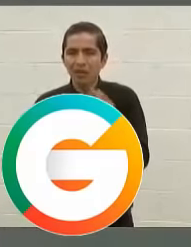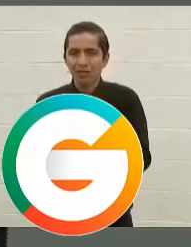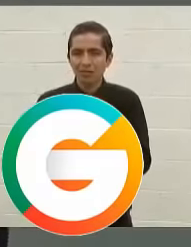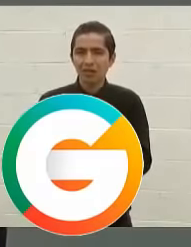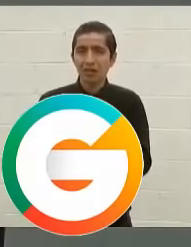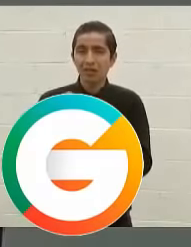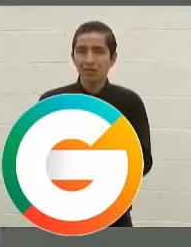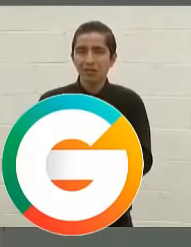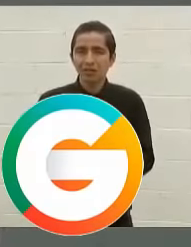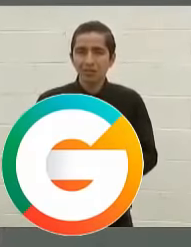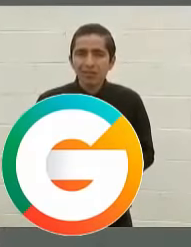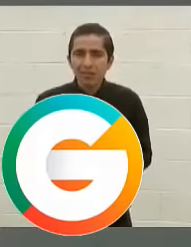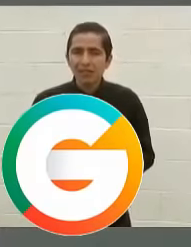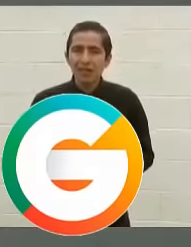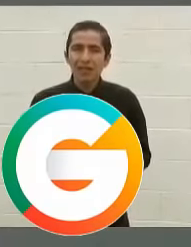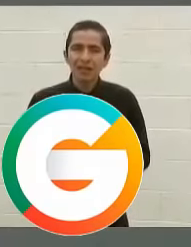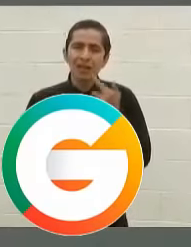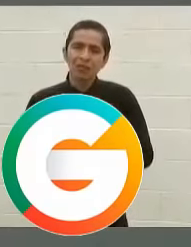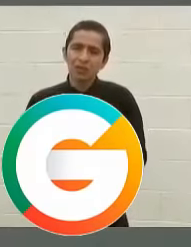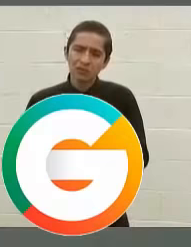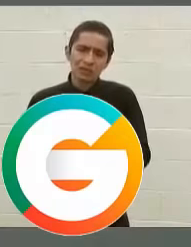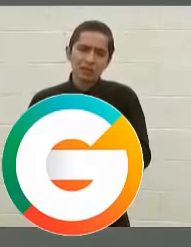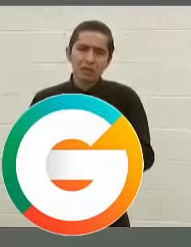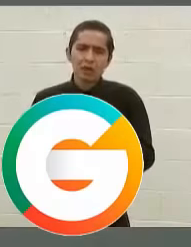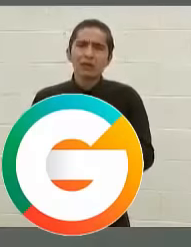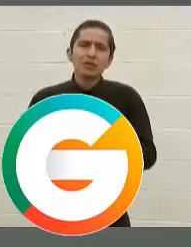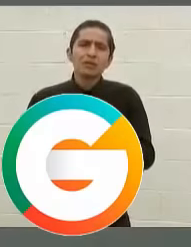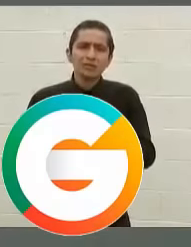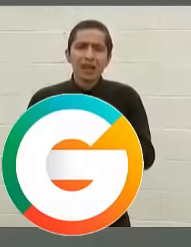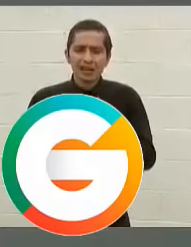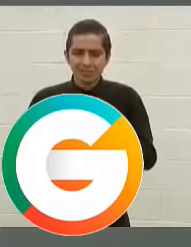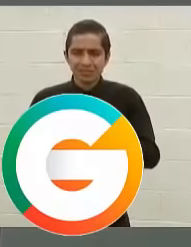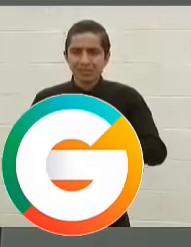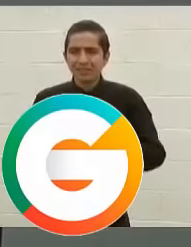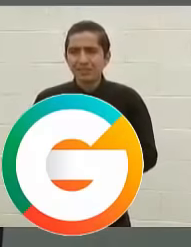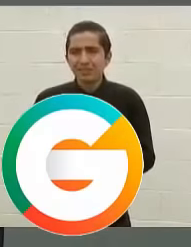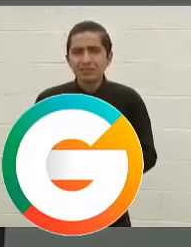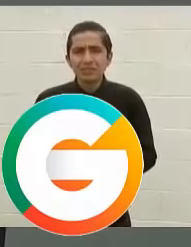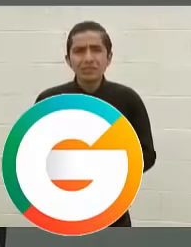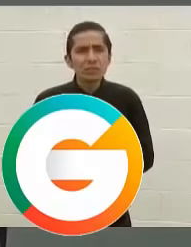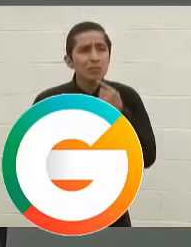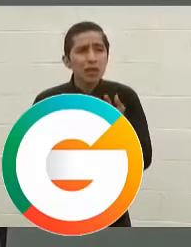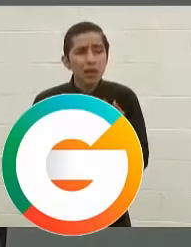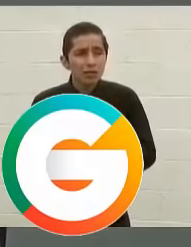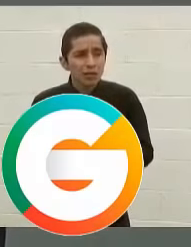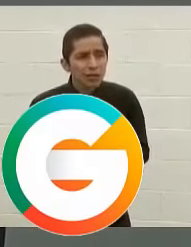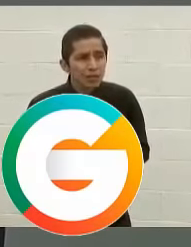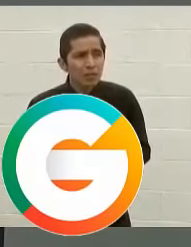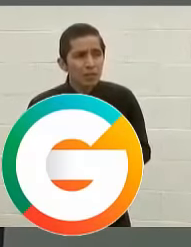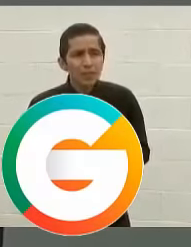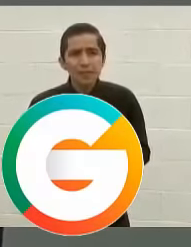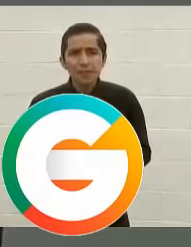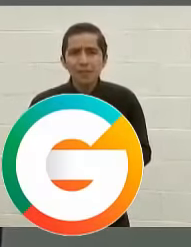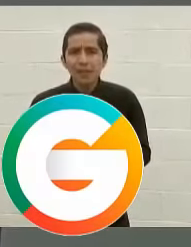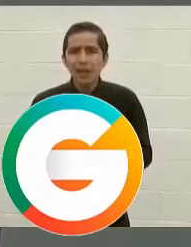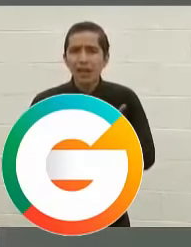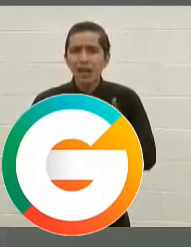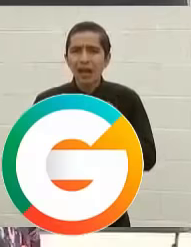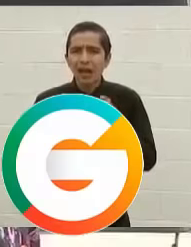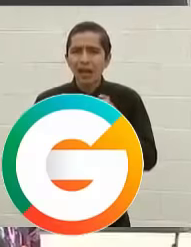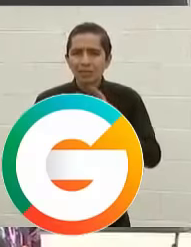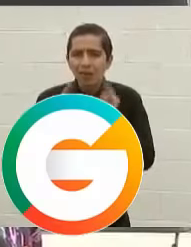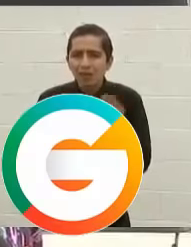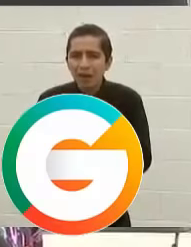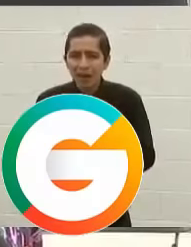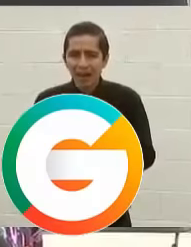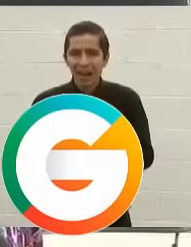certeza de esta primera hipótesis. Y ya que adelantaban esta hipótesis del cártel